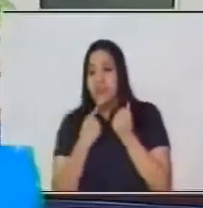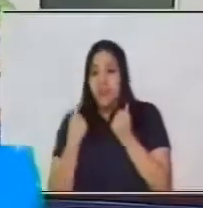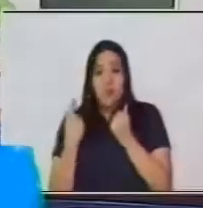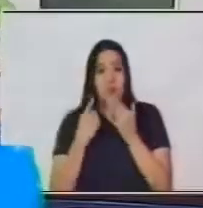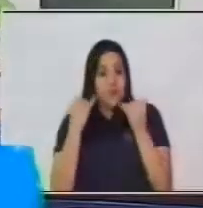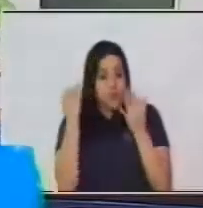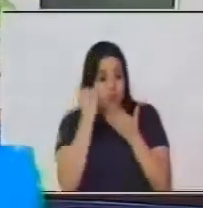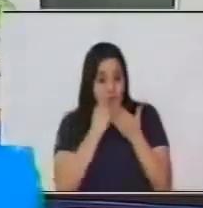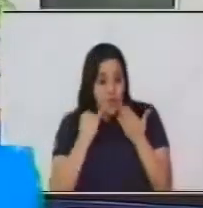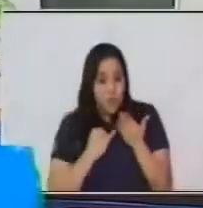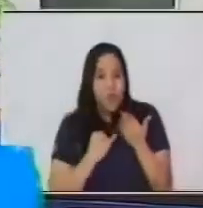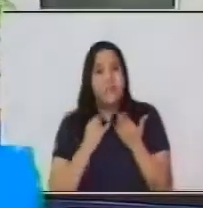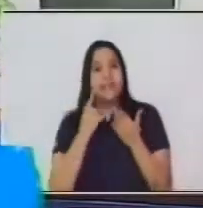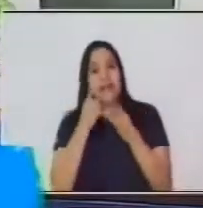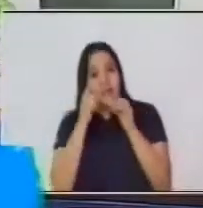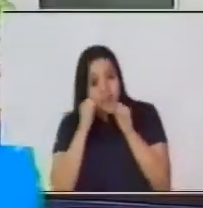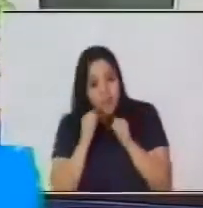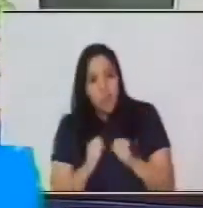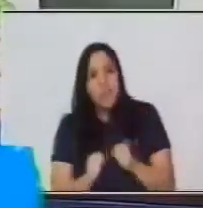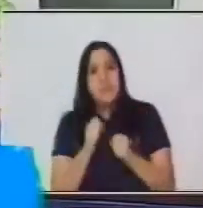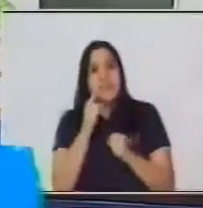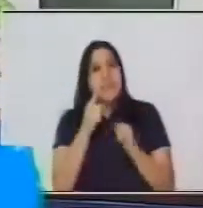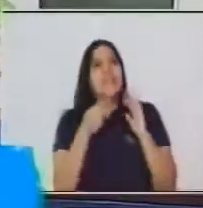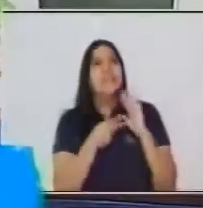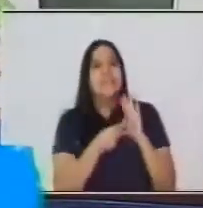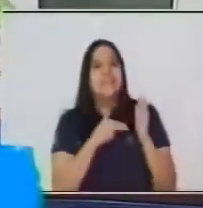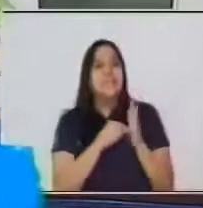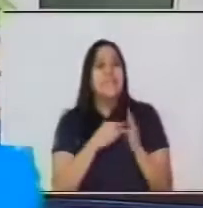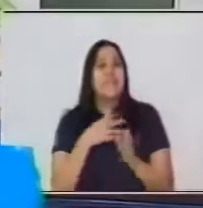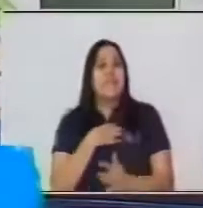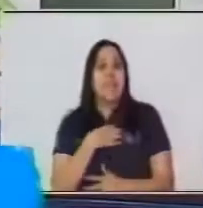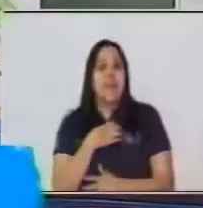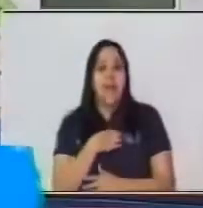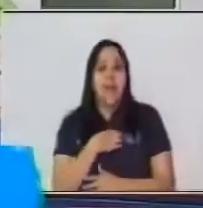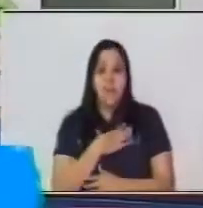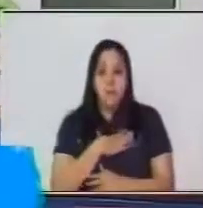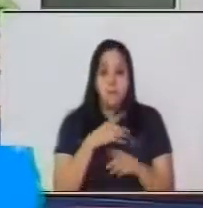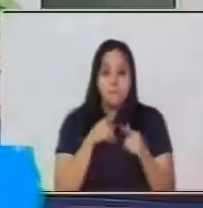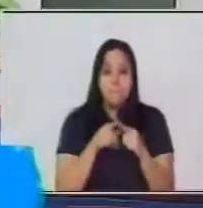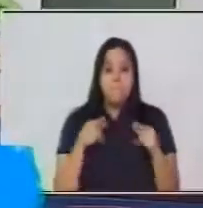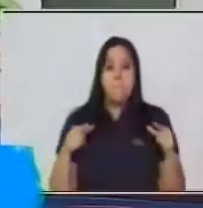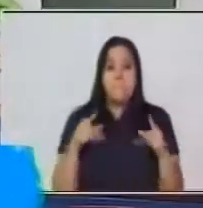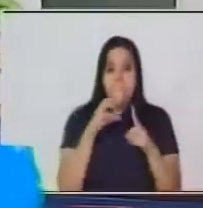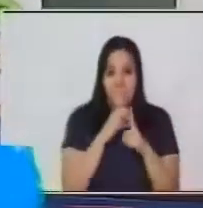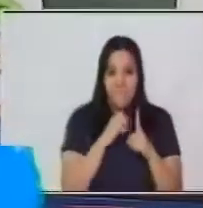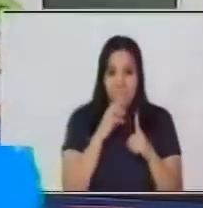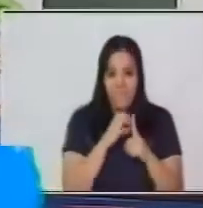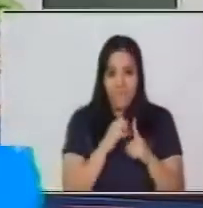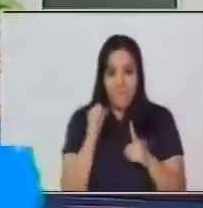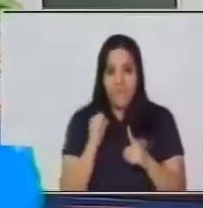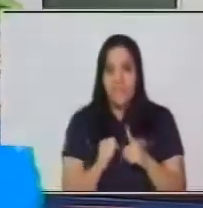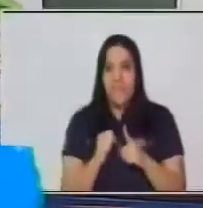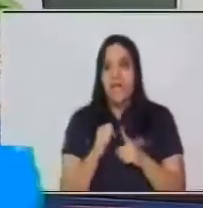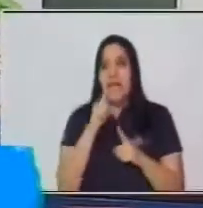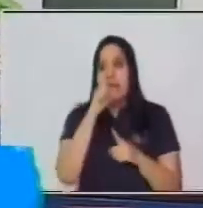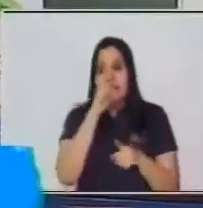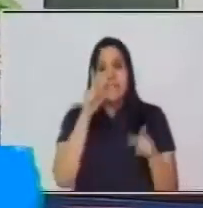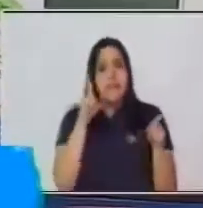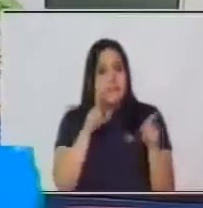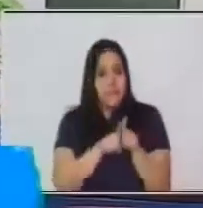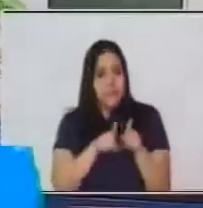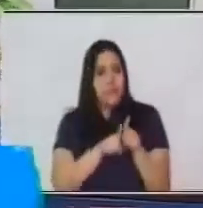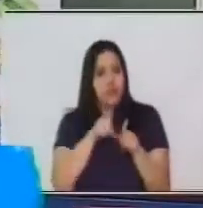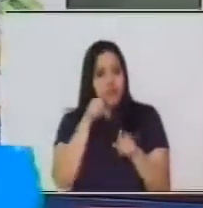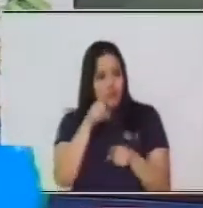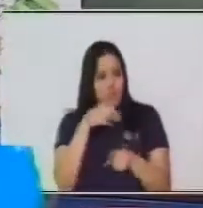ahora, puedes tú darle tu propio significado en tu caricatura o en tu tira cómica. O incluso te puedes volver tú,